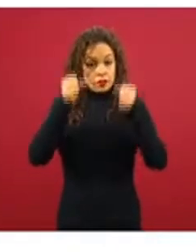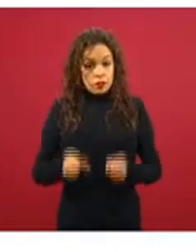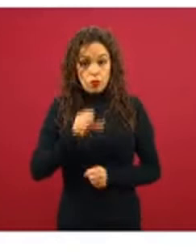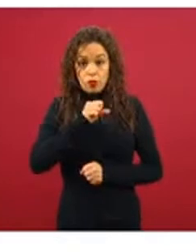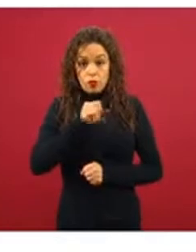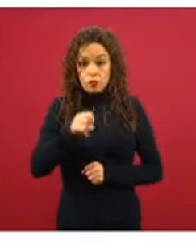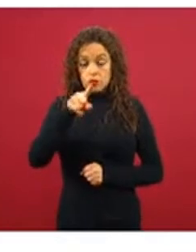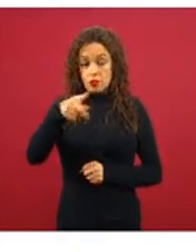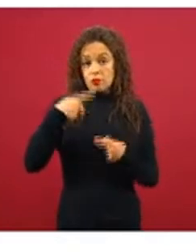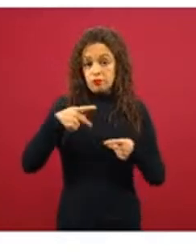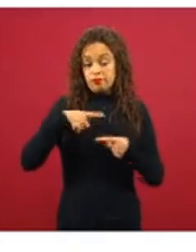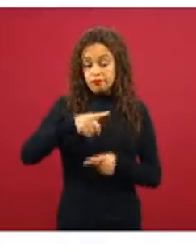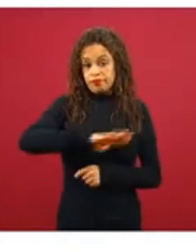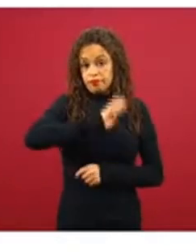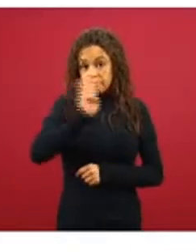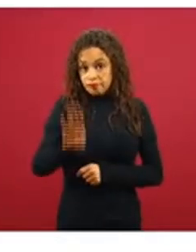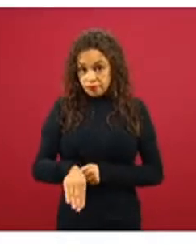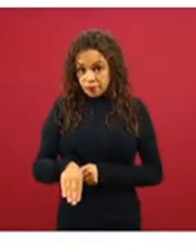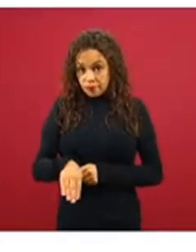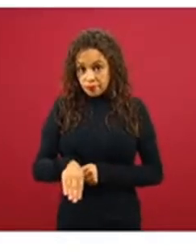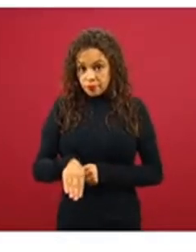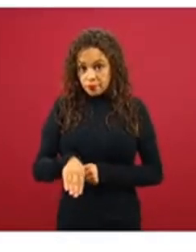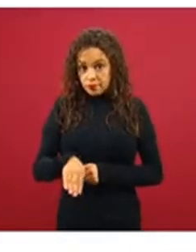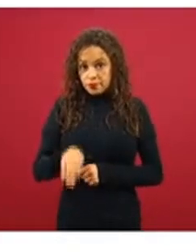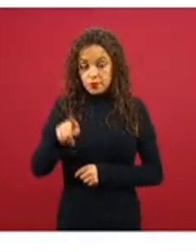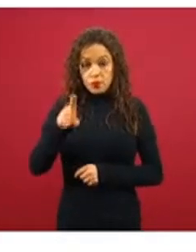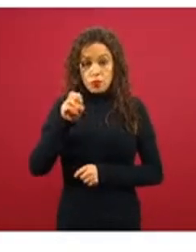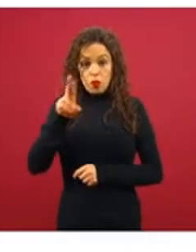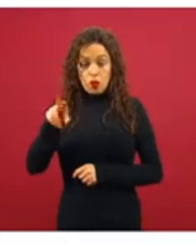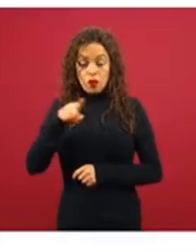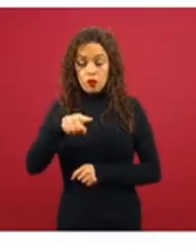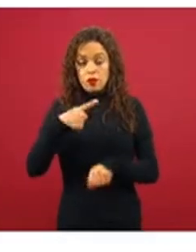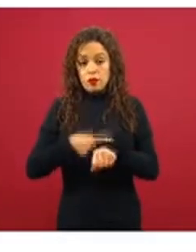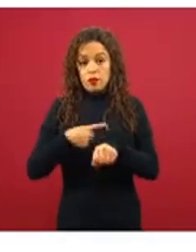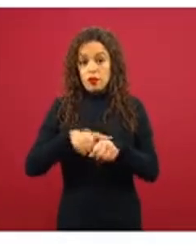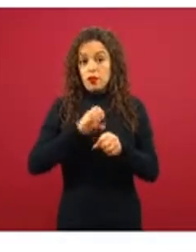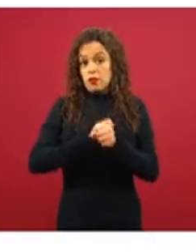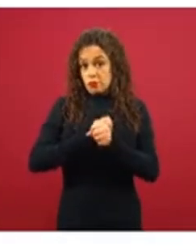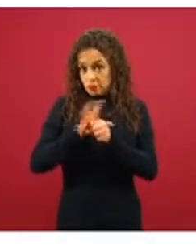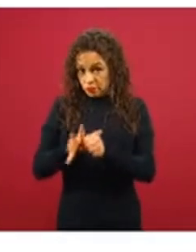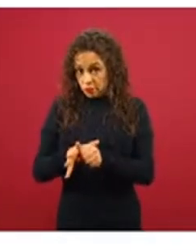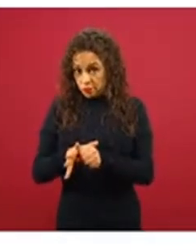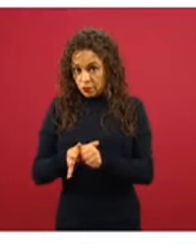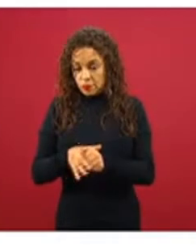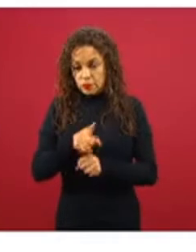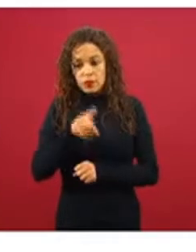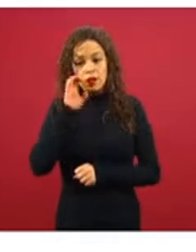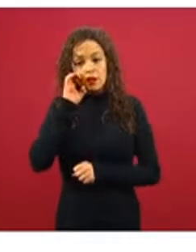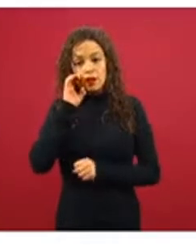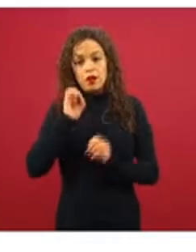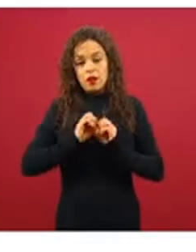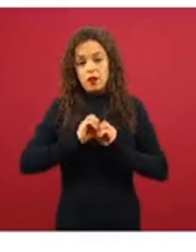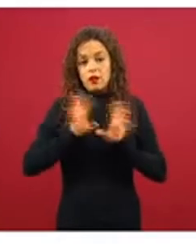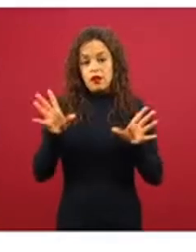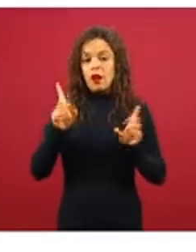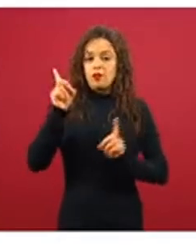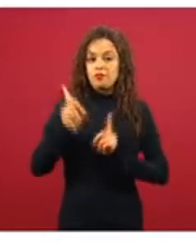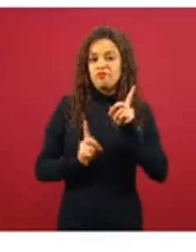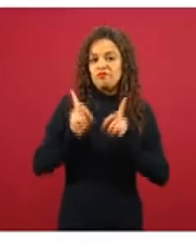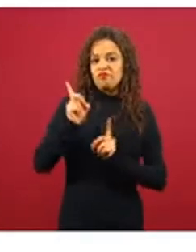las defunciones que aún son sospechosas, que son aquellas que están en las barras naranjas claro, pues esta tendencia